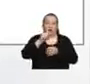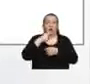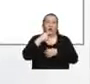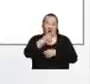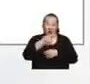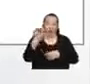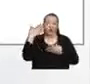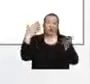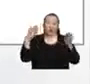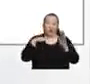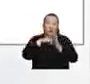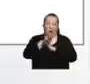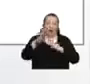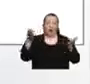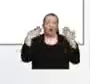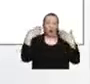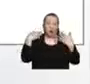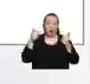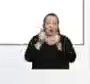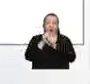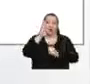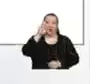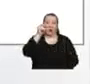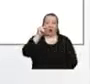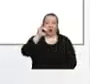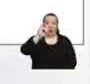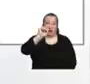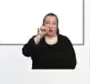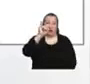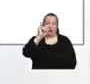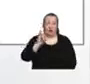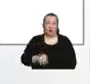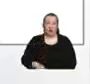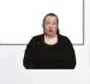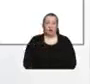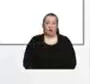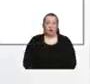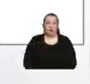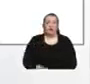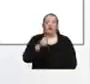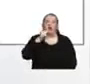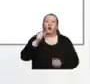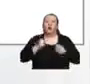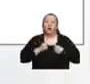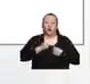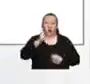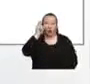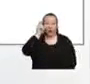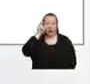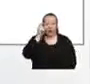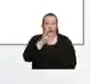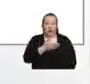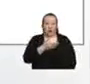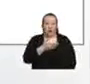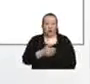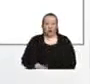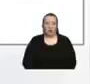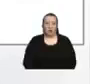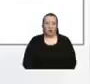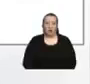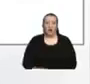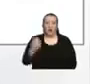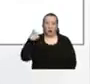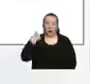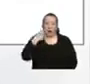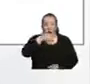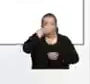que sigue siendo propia del banco de aquí y que el mayor accionista el banco voy a que guillermo las otros y hasta con tu mensaje el presidente iremos lazo en el